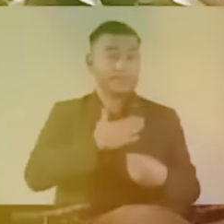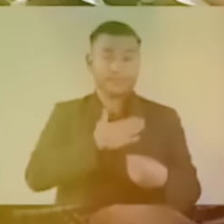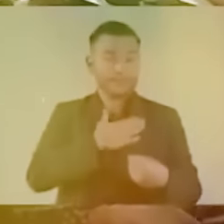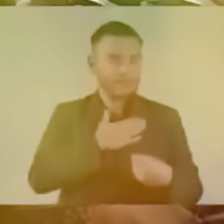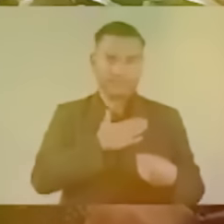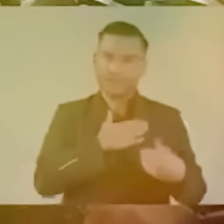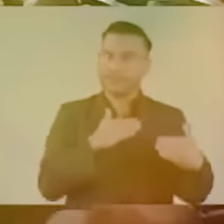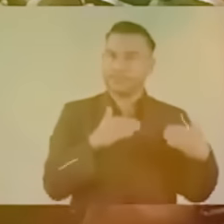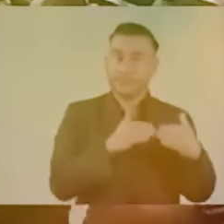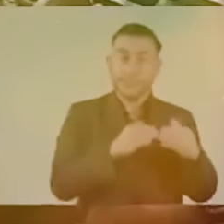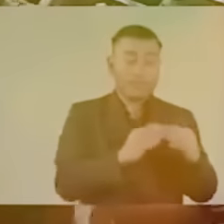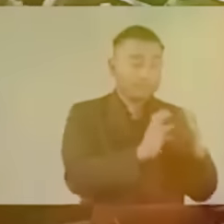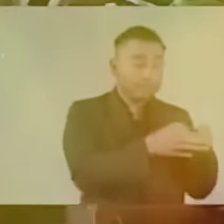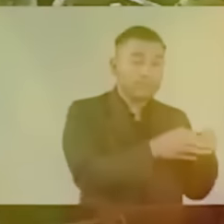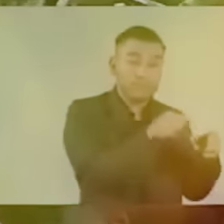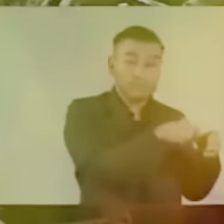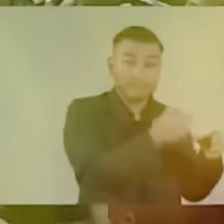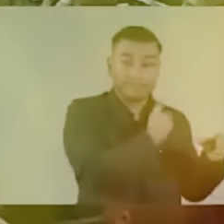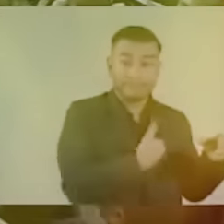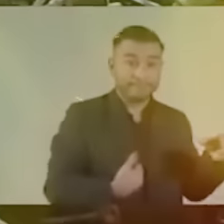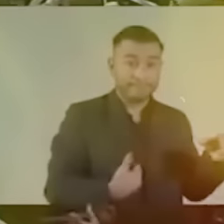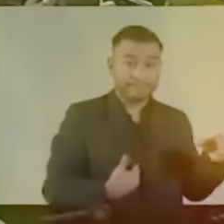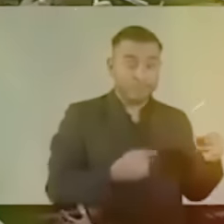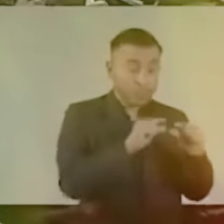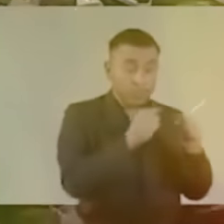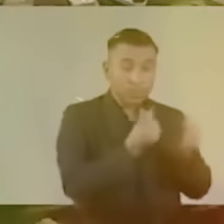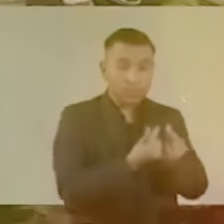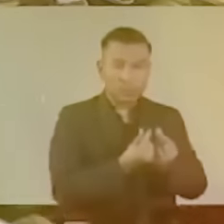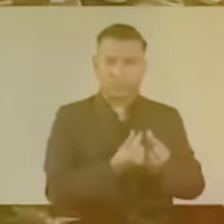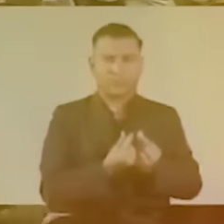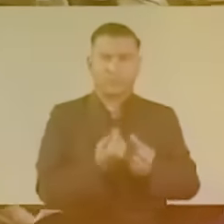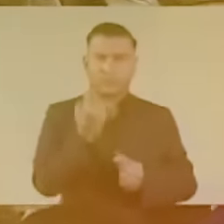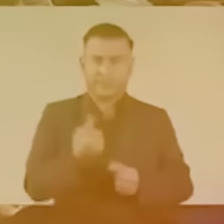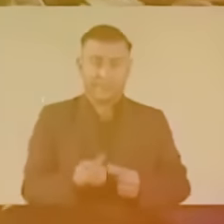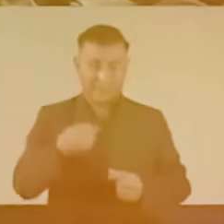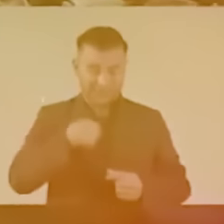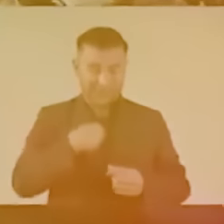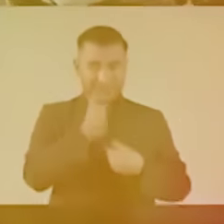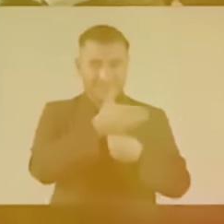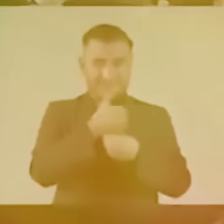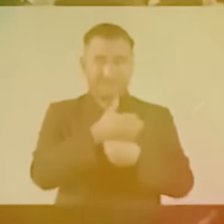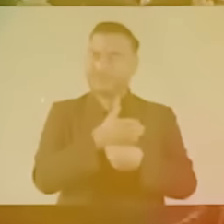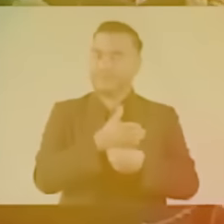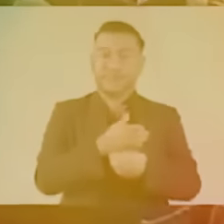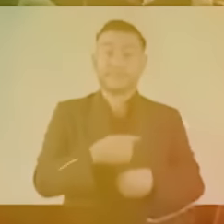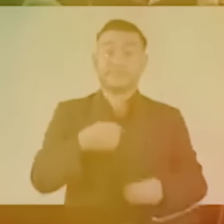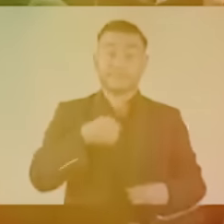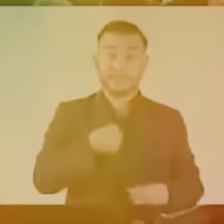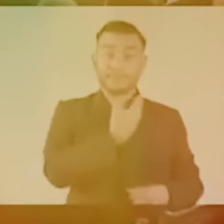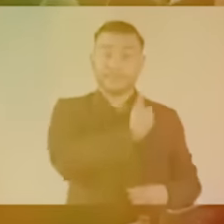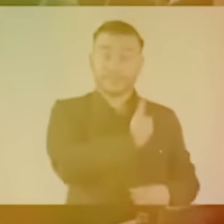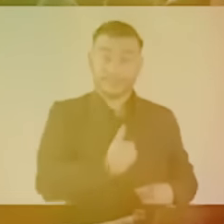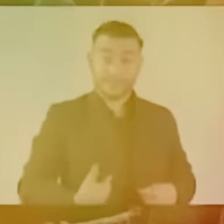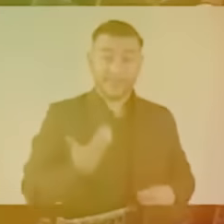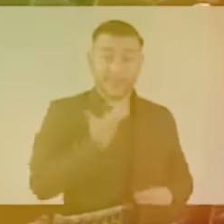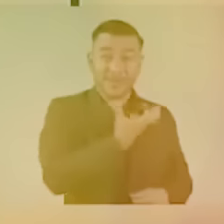seré el presidente de un sector, el presidente de un grupo, o mucho menos el presidente de un partido político. Seré el presidente de todos